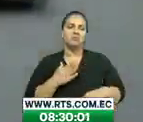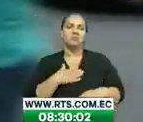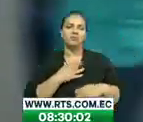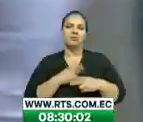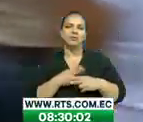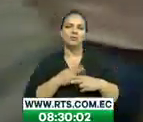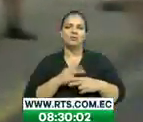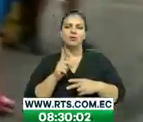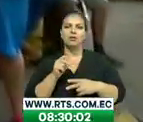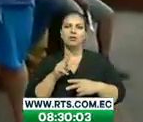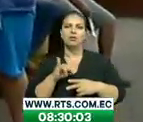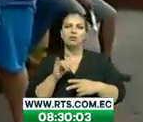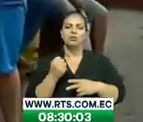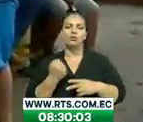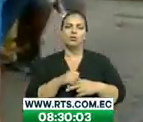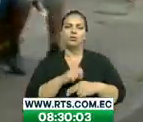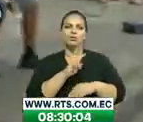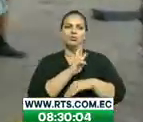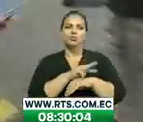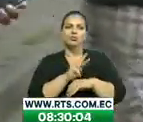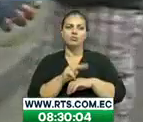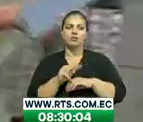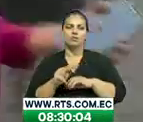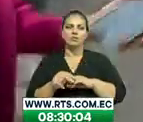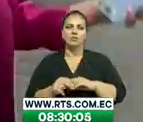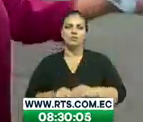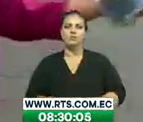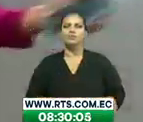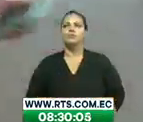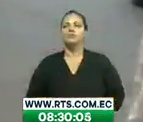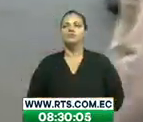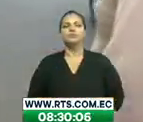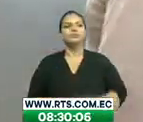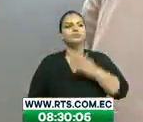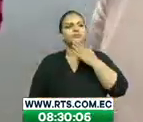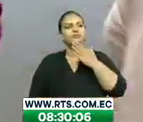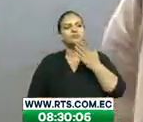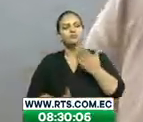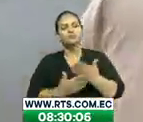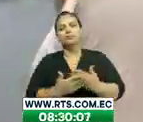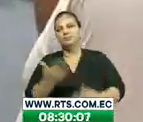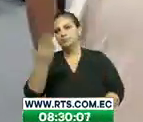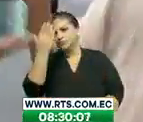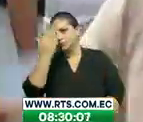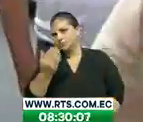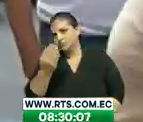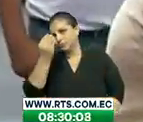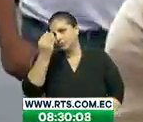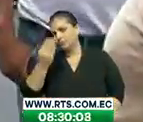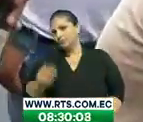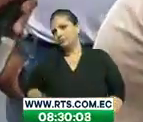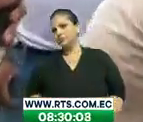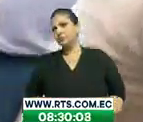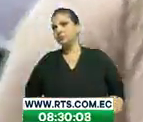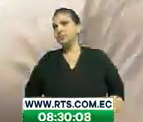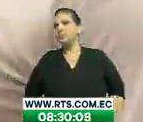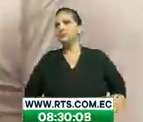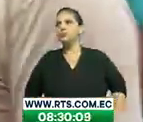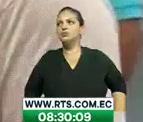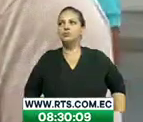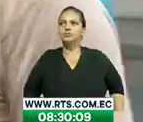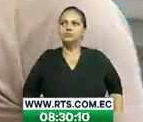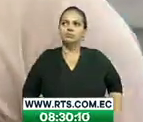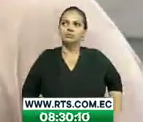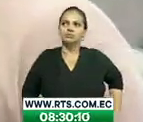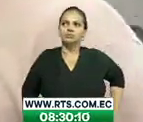Muy amable, muy gentil por toda la información que nos ha prestado esta mañana. Caballero, buenos días. Cuéntenos un poco, usted, ¿cómo así está en este punto? Ya, pasa que